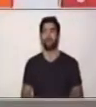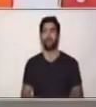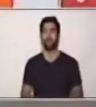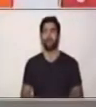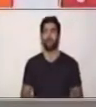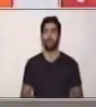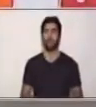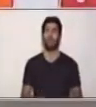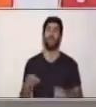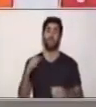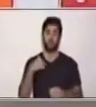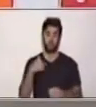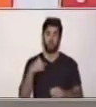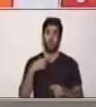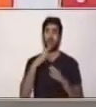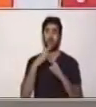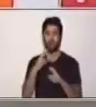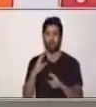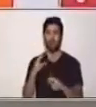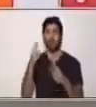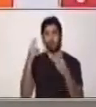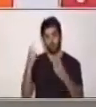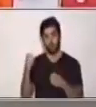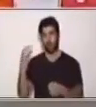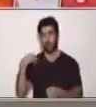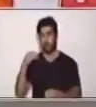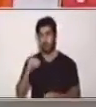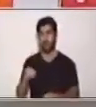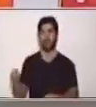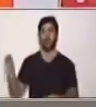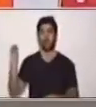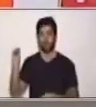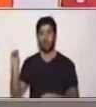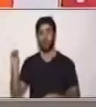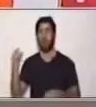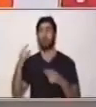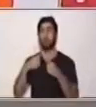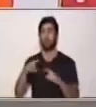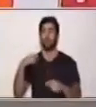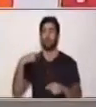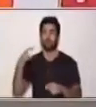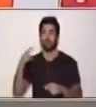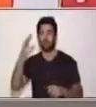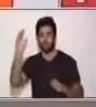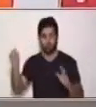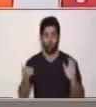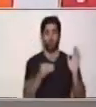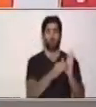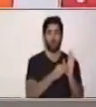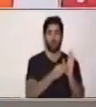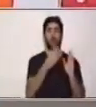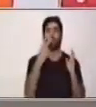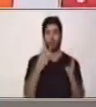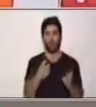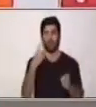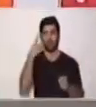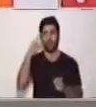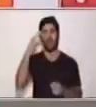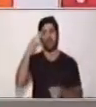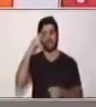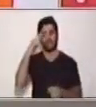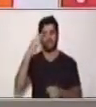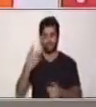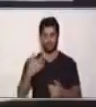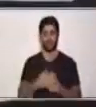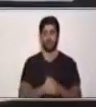respuesta la tengo que colocar de nuevo. Ya sé que esta es, pero indistintamente de eso, la voy a colocar aquí abajo.